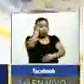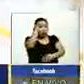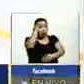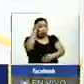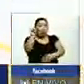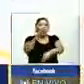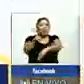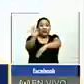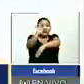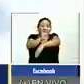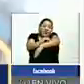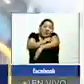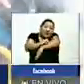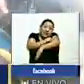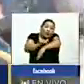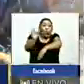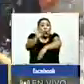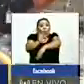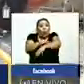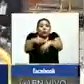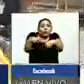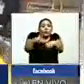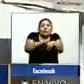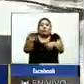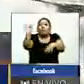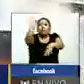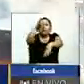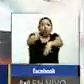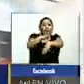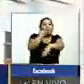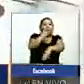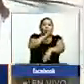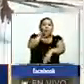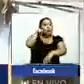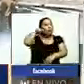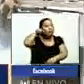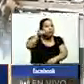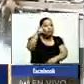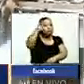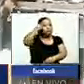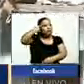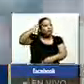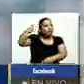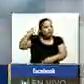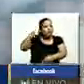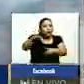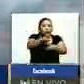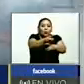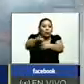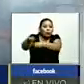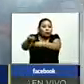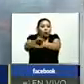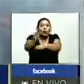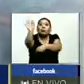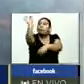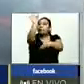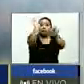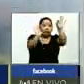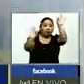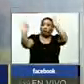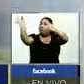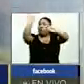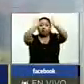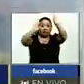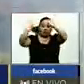Zika y también el chikungunya, que son las transmitidas por el zancudo. Pero recuerde usted que la fumigación solo mata al zancudo que